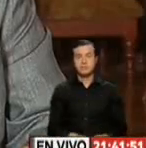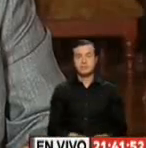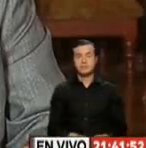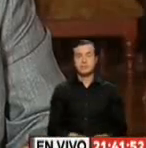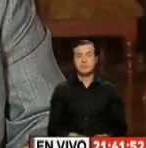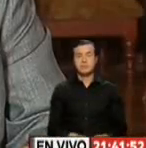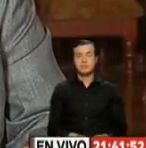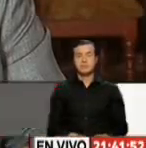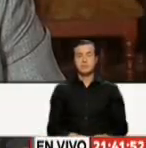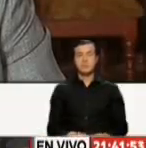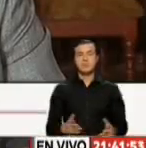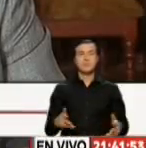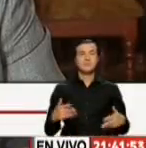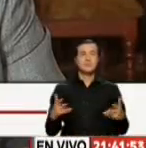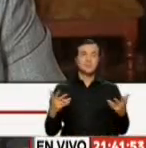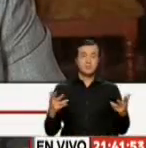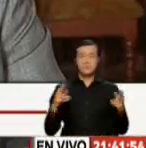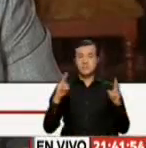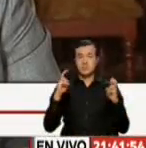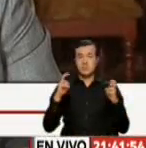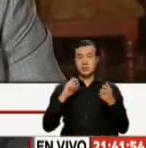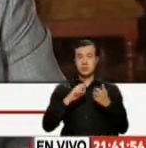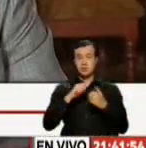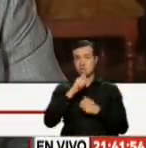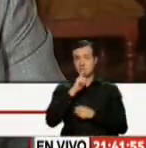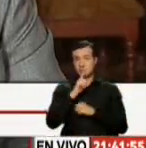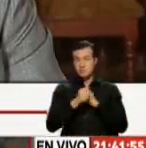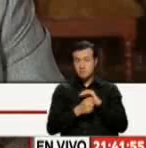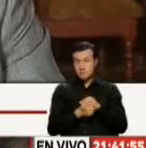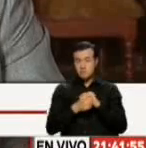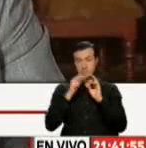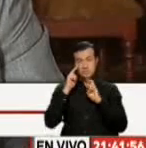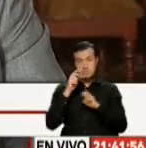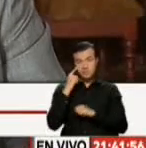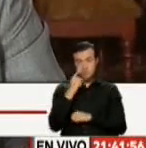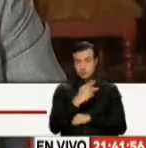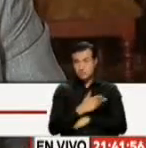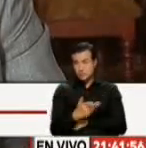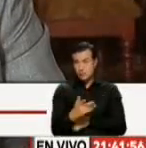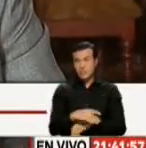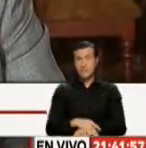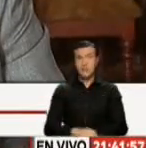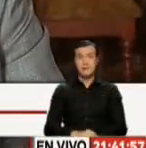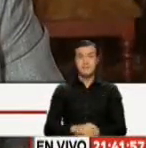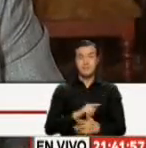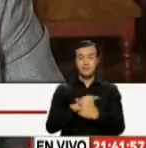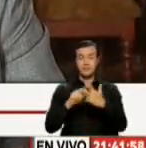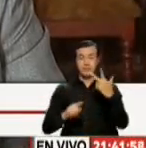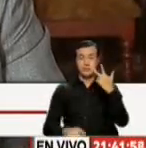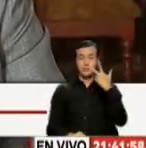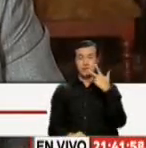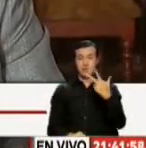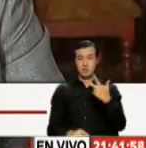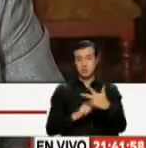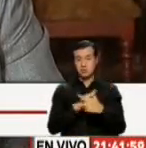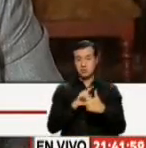Presuntamente tiene que ver con el tema de contrabando fronterizo. Estamos investigando. Los